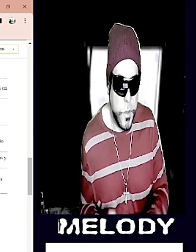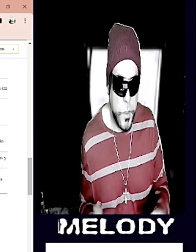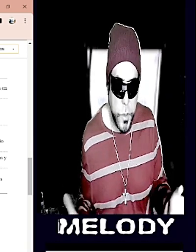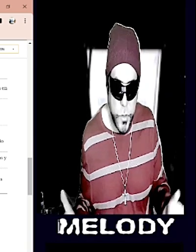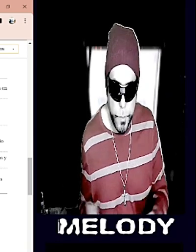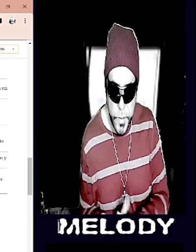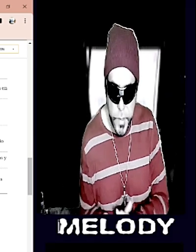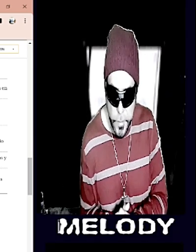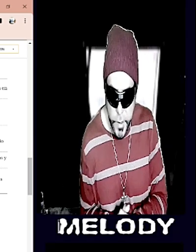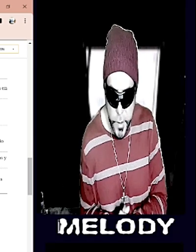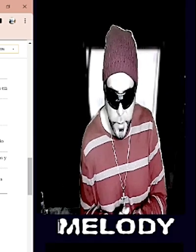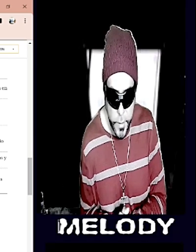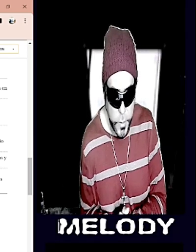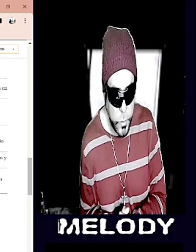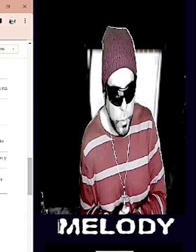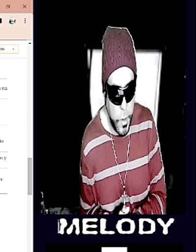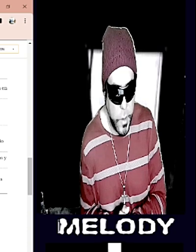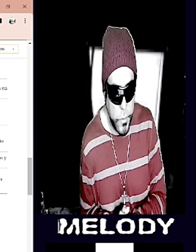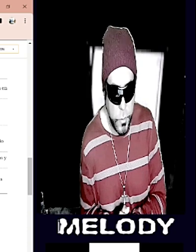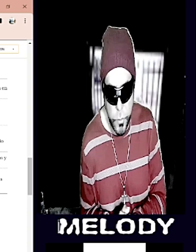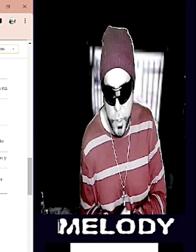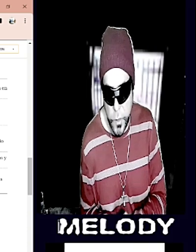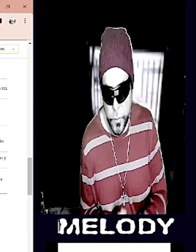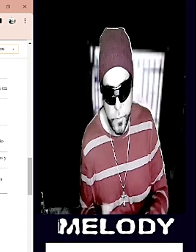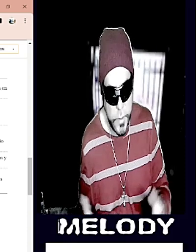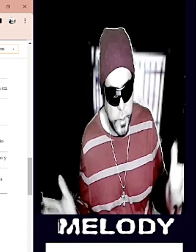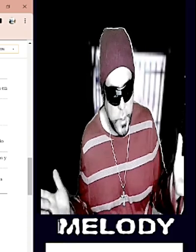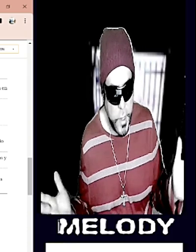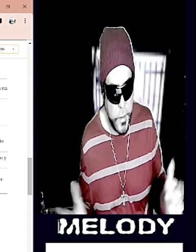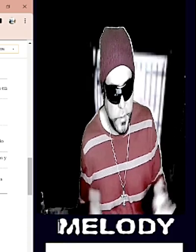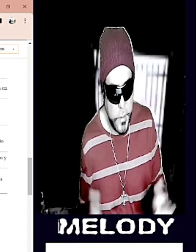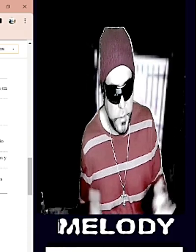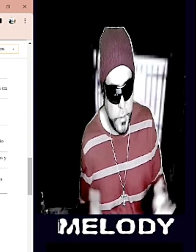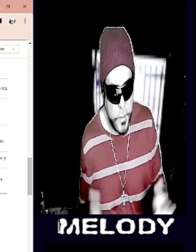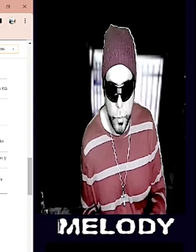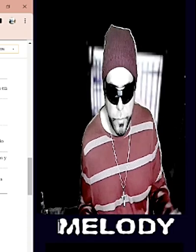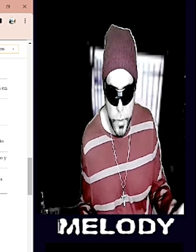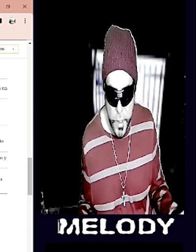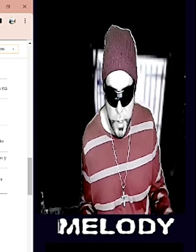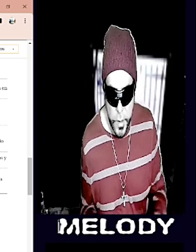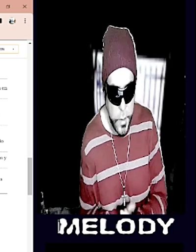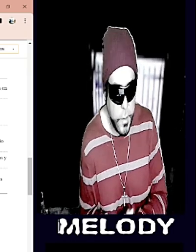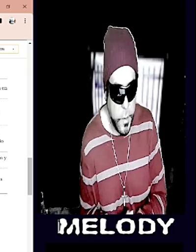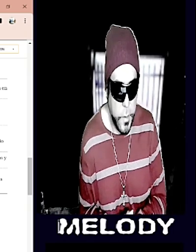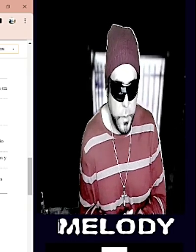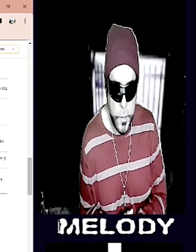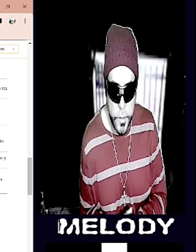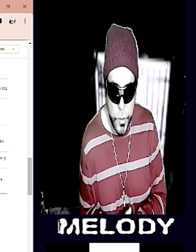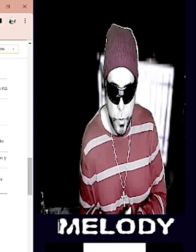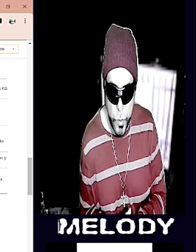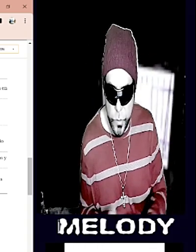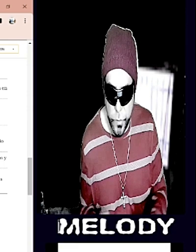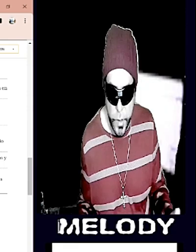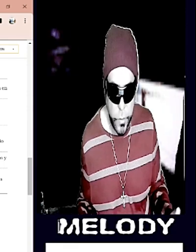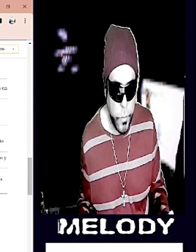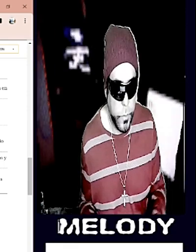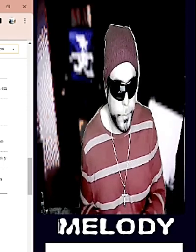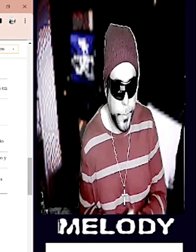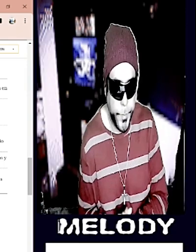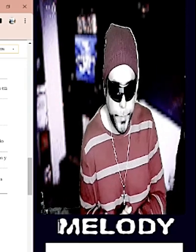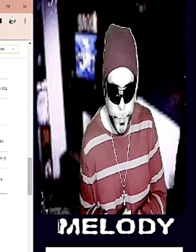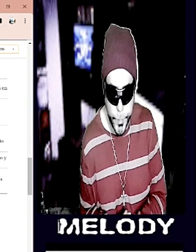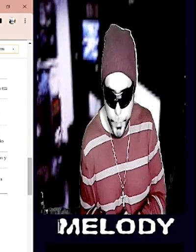un señor nació en pesebre tod nació con todas las facilidades que puede ofrecer el señor no ha